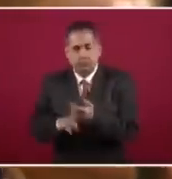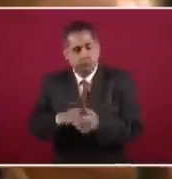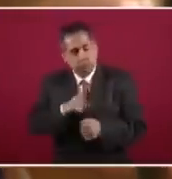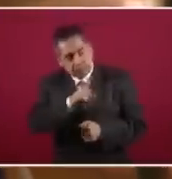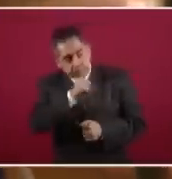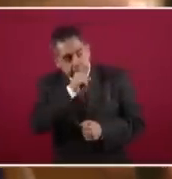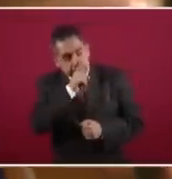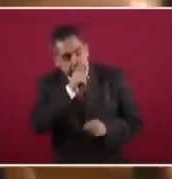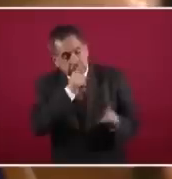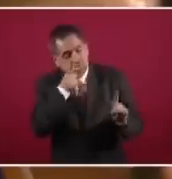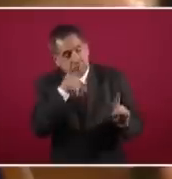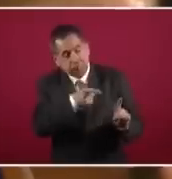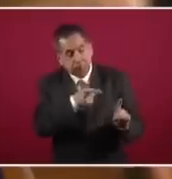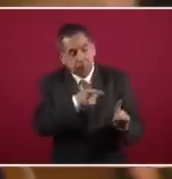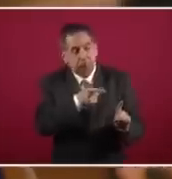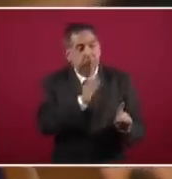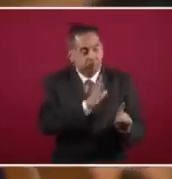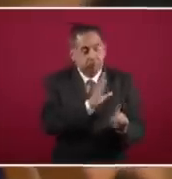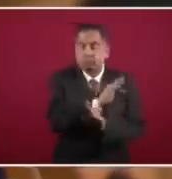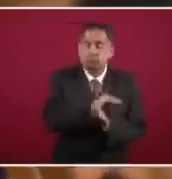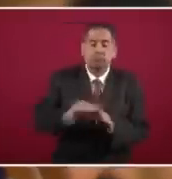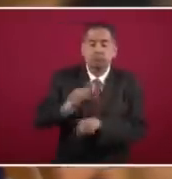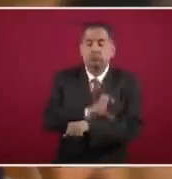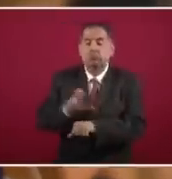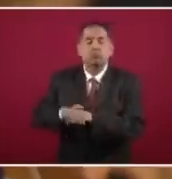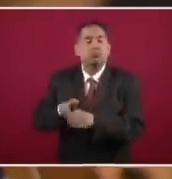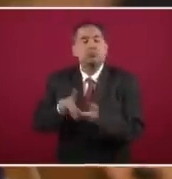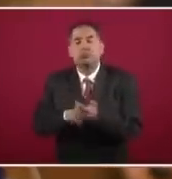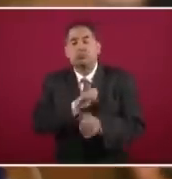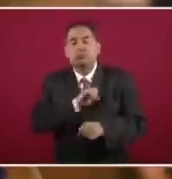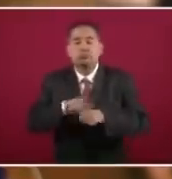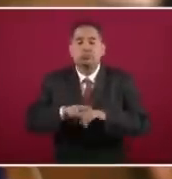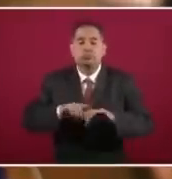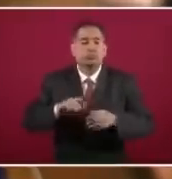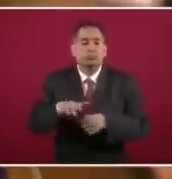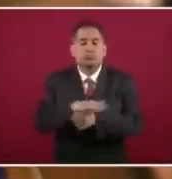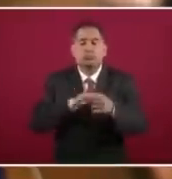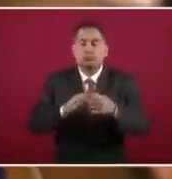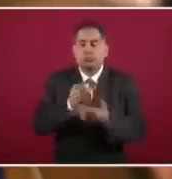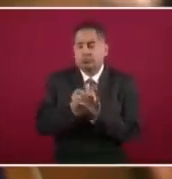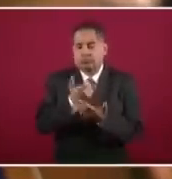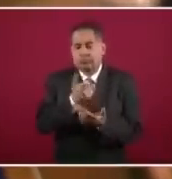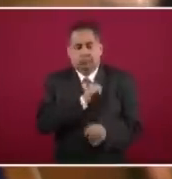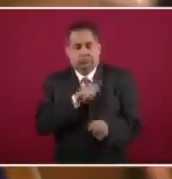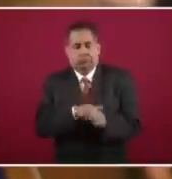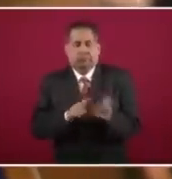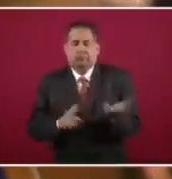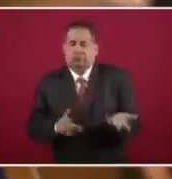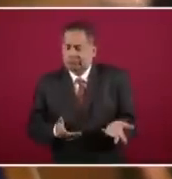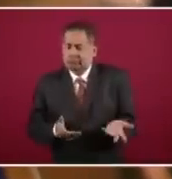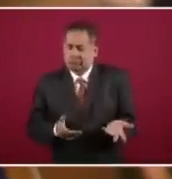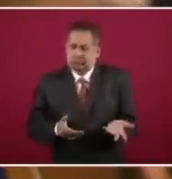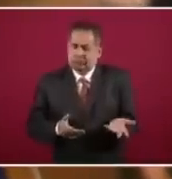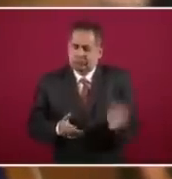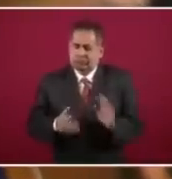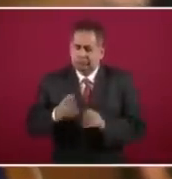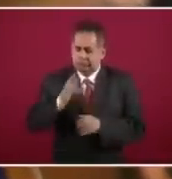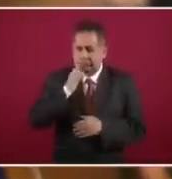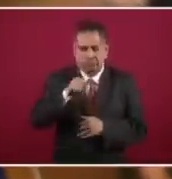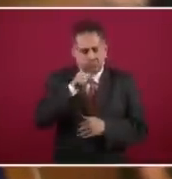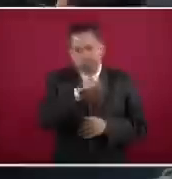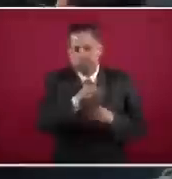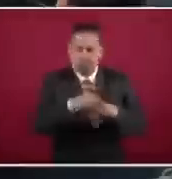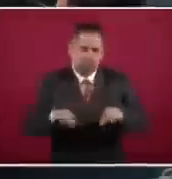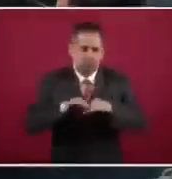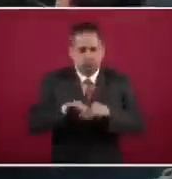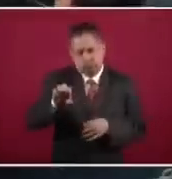acallaron y lo nombraron como coordinador especial de las zonas económicas especiales. Entonces, sí sería importante